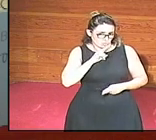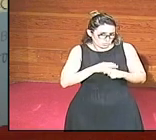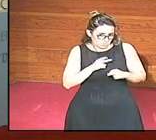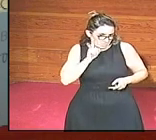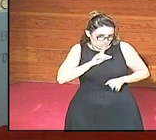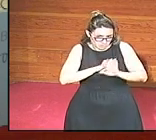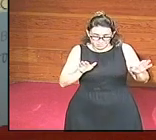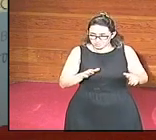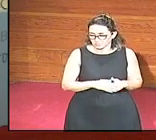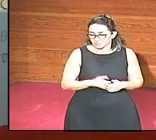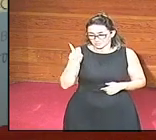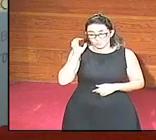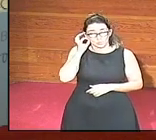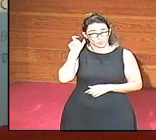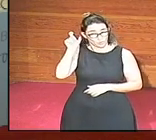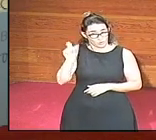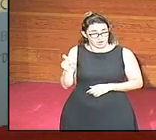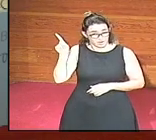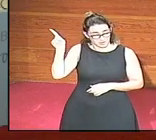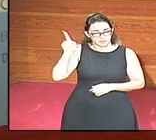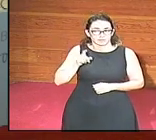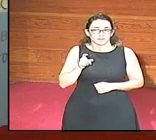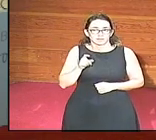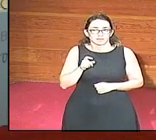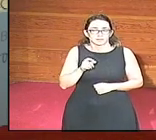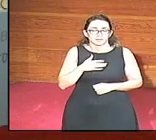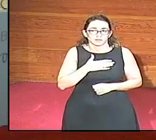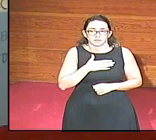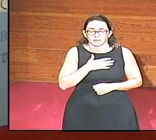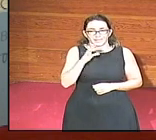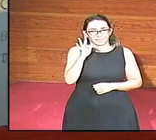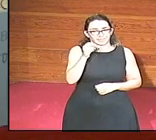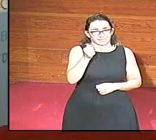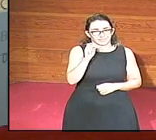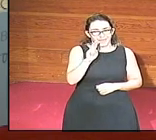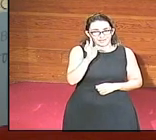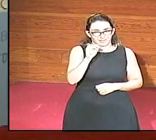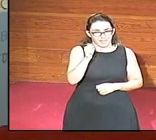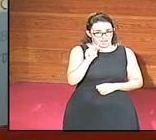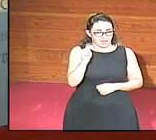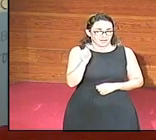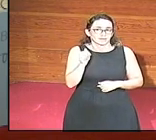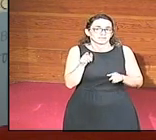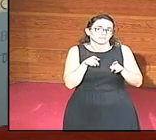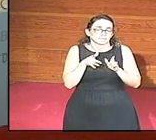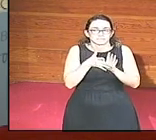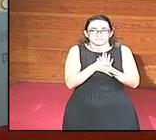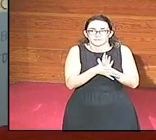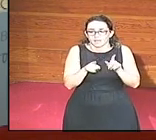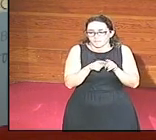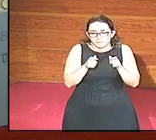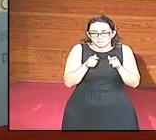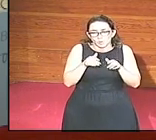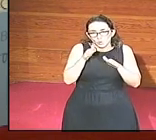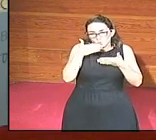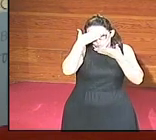Esta mujer es una mujer tártara, los tártaros son la minoría musulmana que ha estado